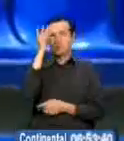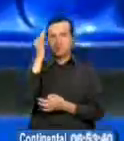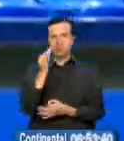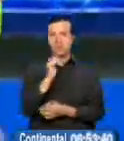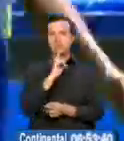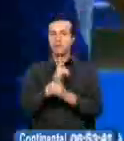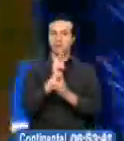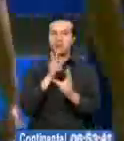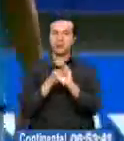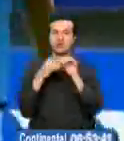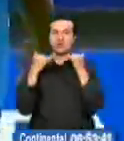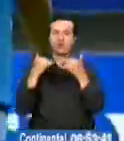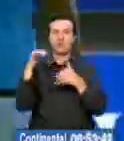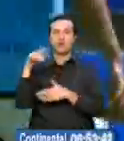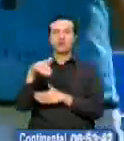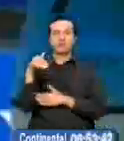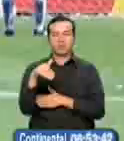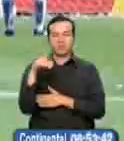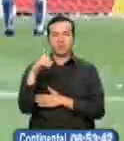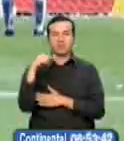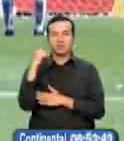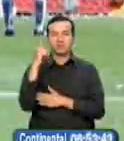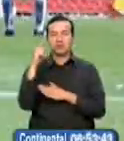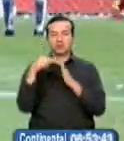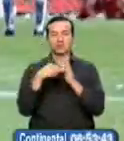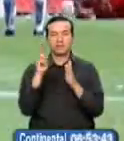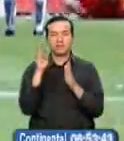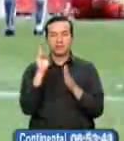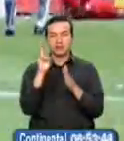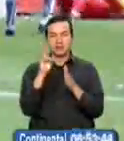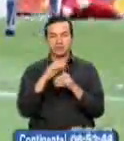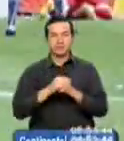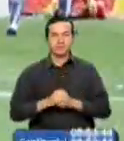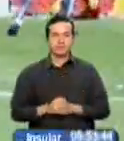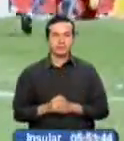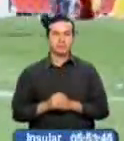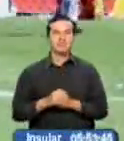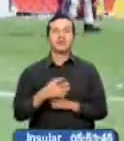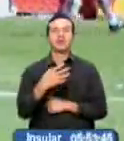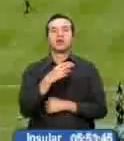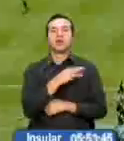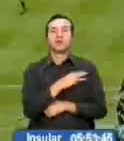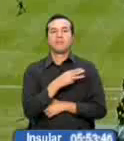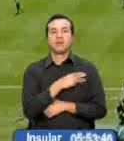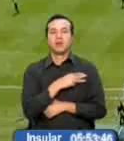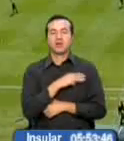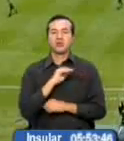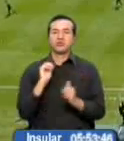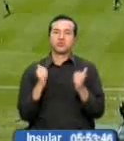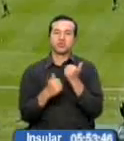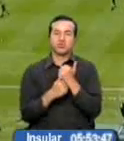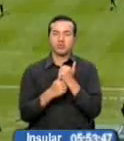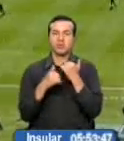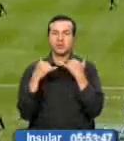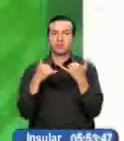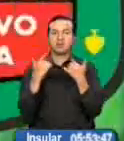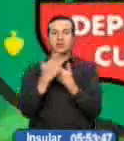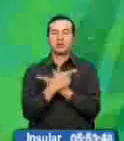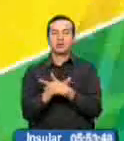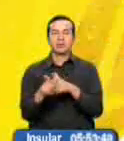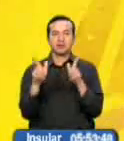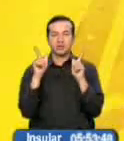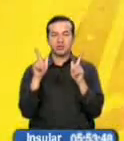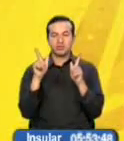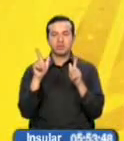su participación en la Copa Sudamericana para el 2017, mientras que Melec jugará como subcampeón en la Libertadores